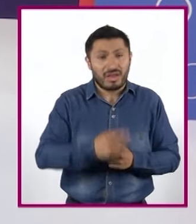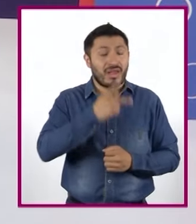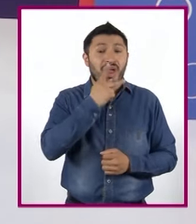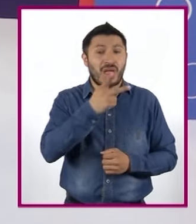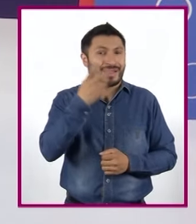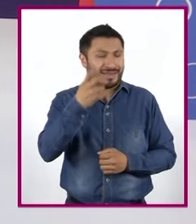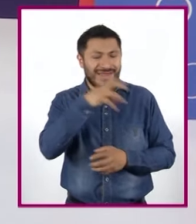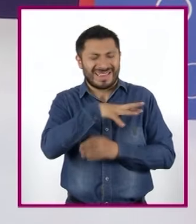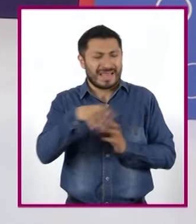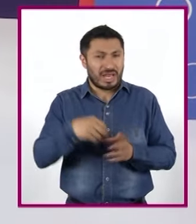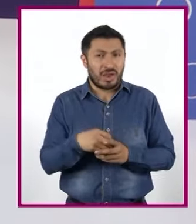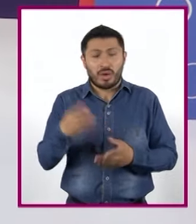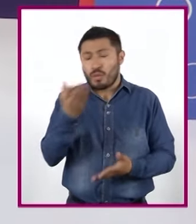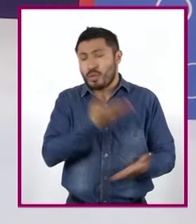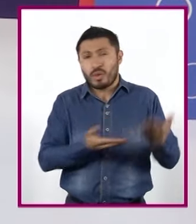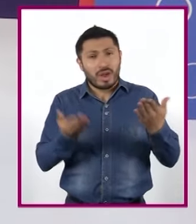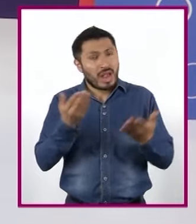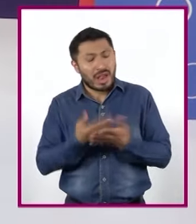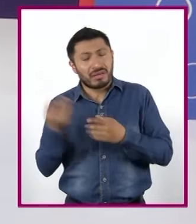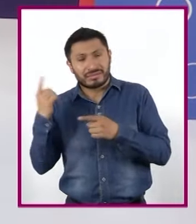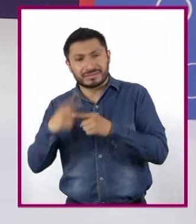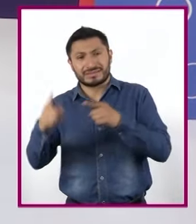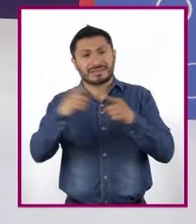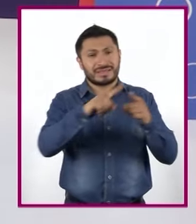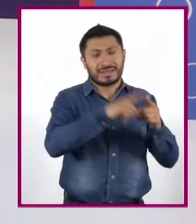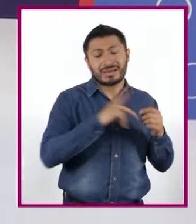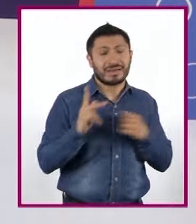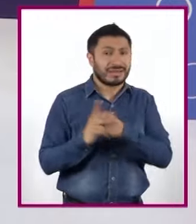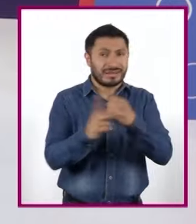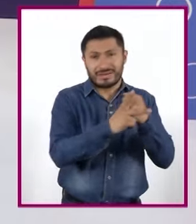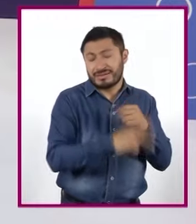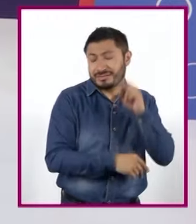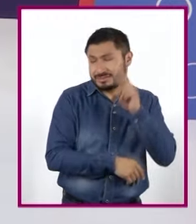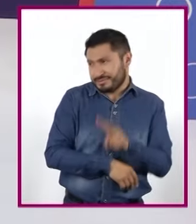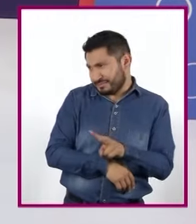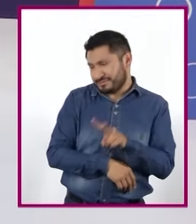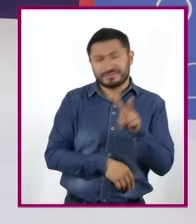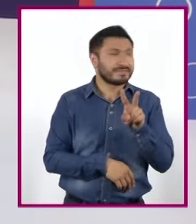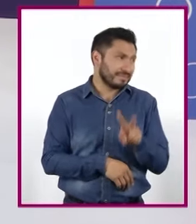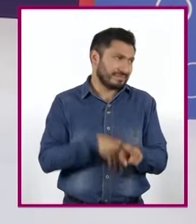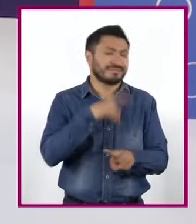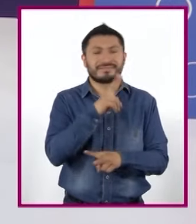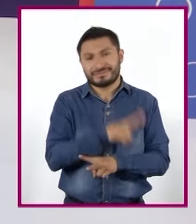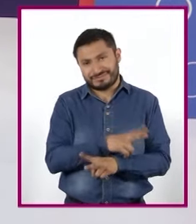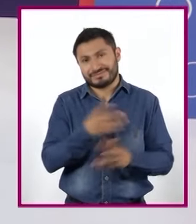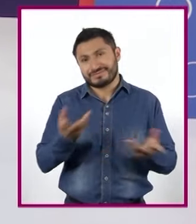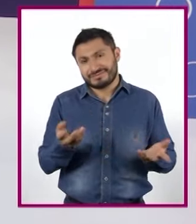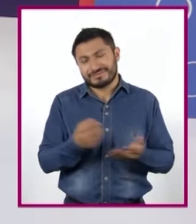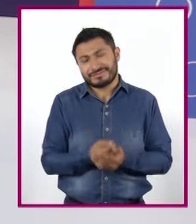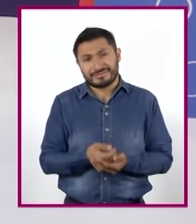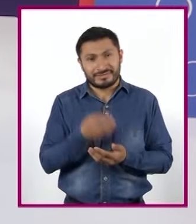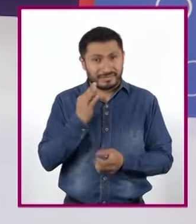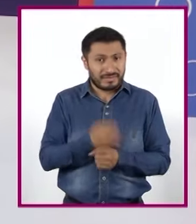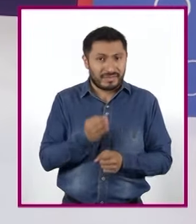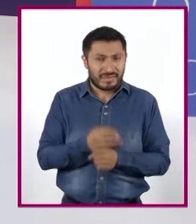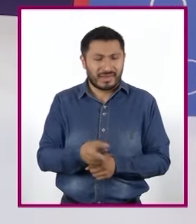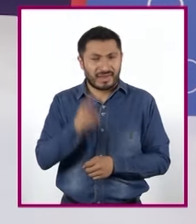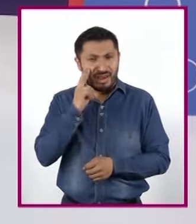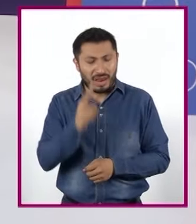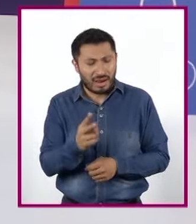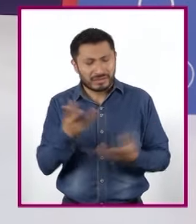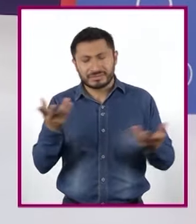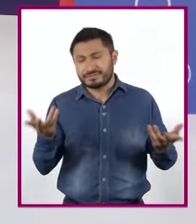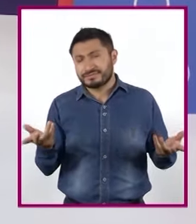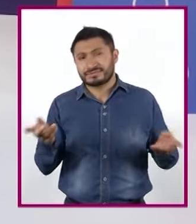o tener palabras en común en diferentes países. ¿No es así? Así es. Vamos a echar una vista global